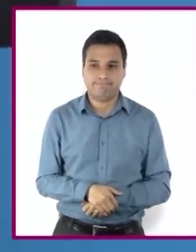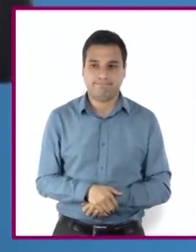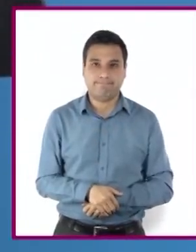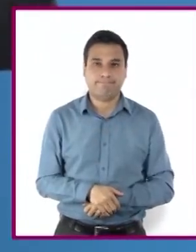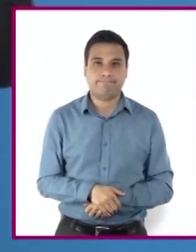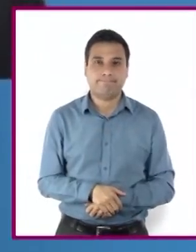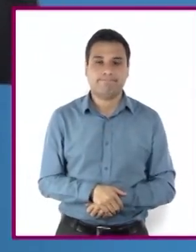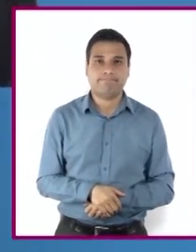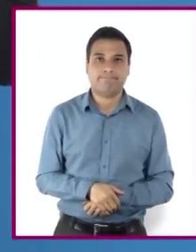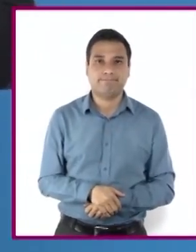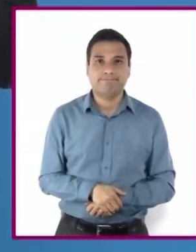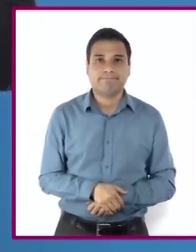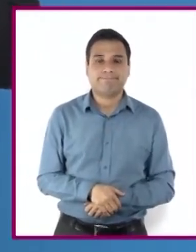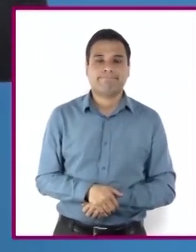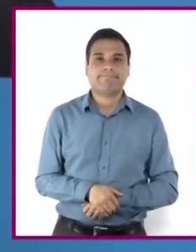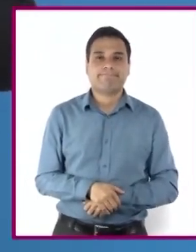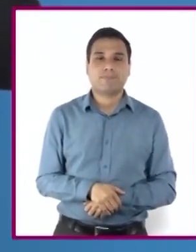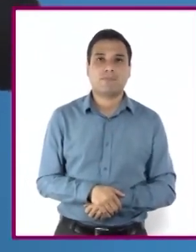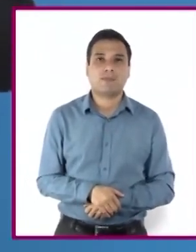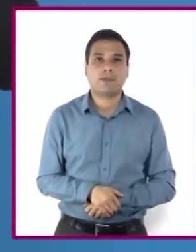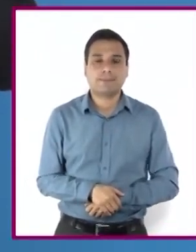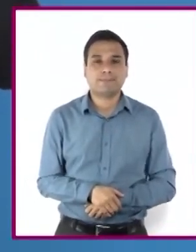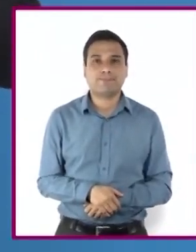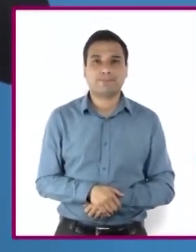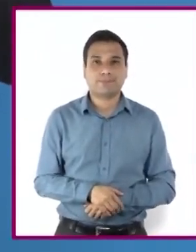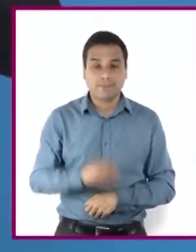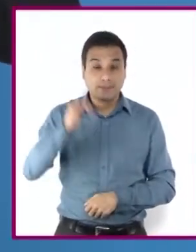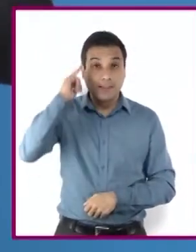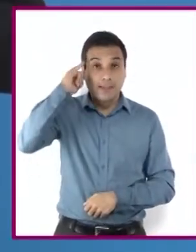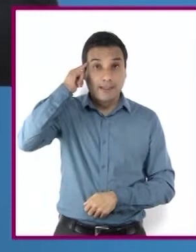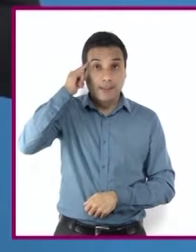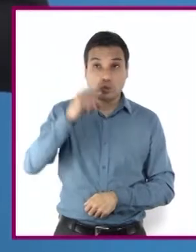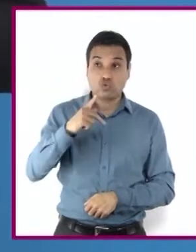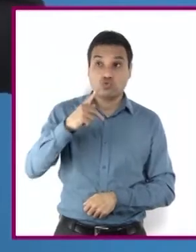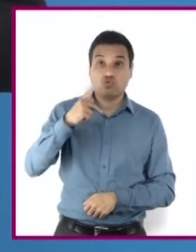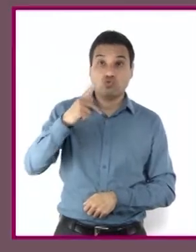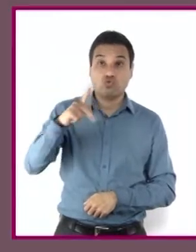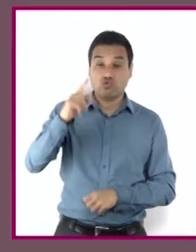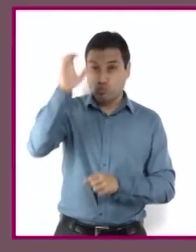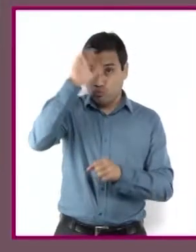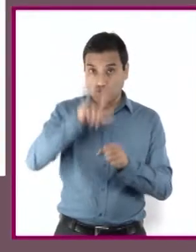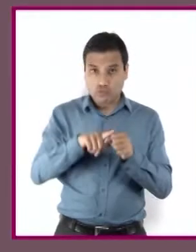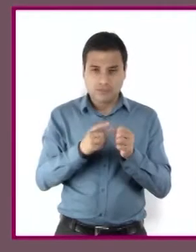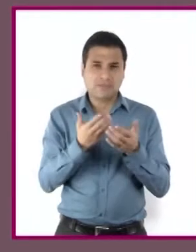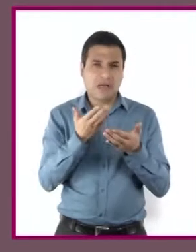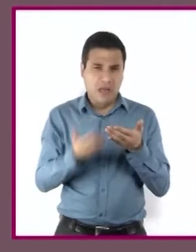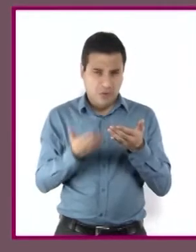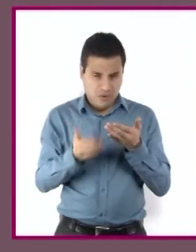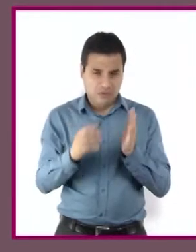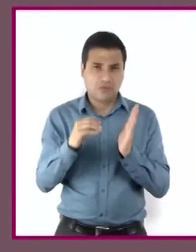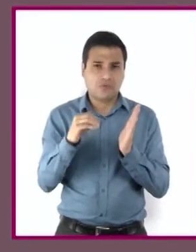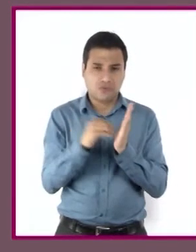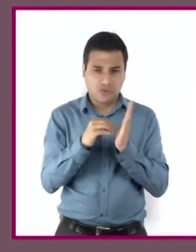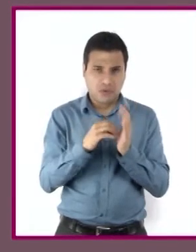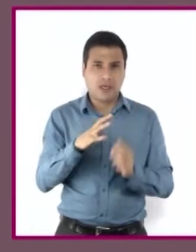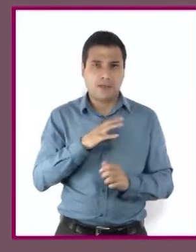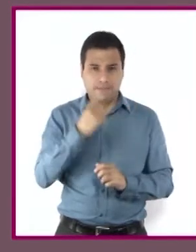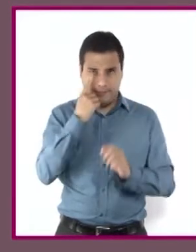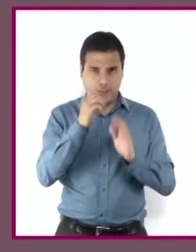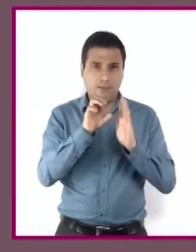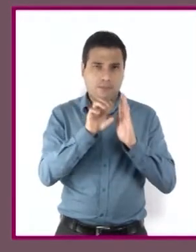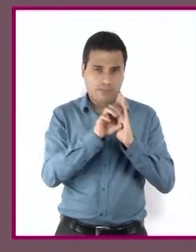Muchos aspectos de la cosmovisión prehispánica siguen presentes en nuestra sociedad actual. Por ejemplo, en el escudo